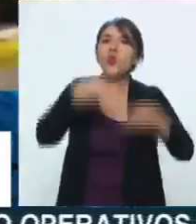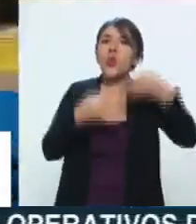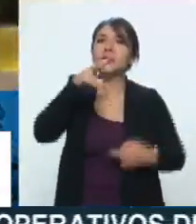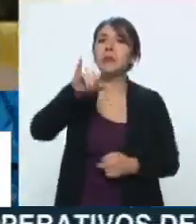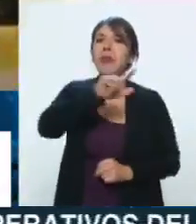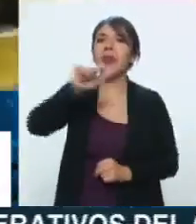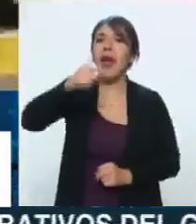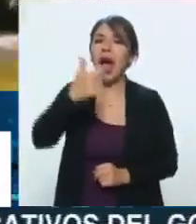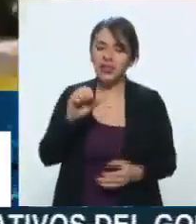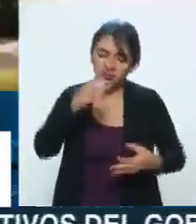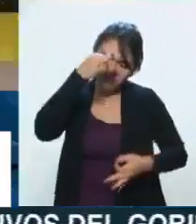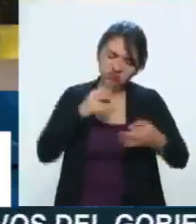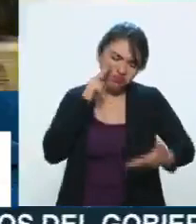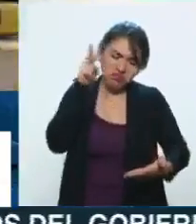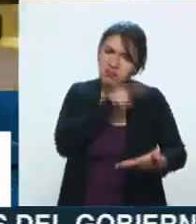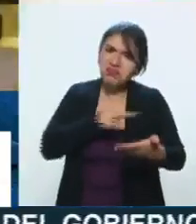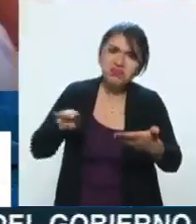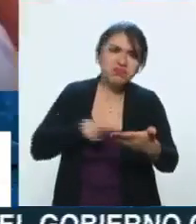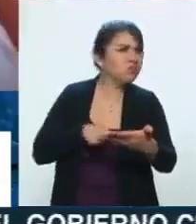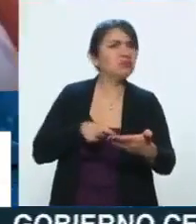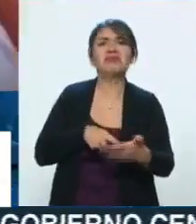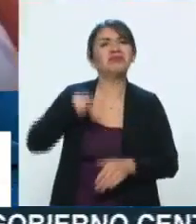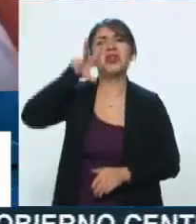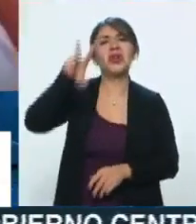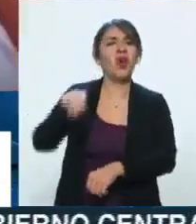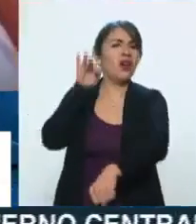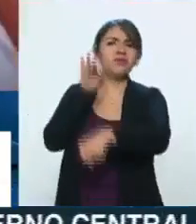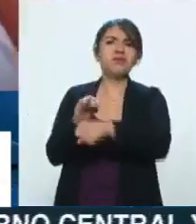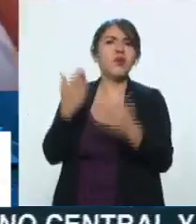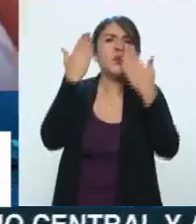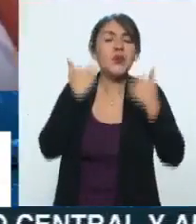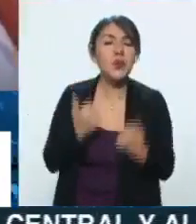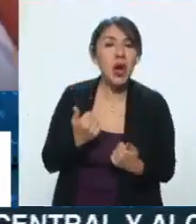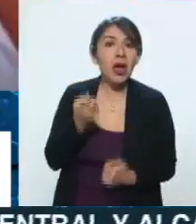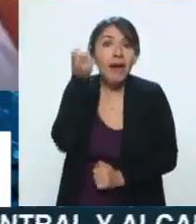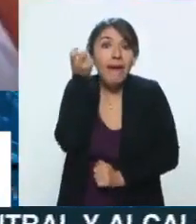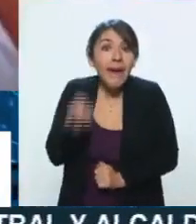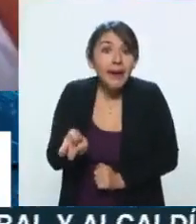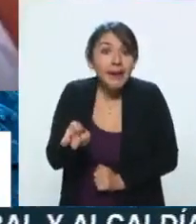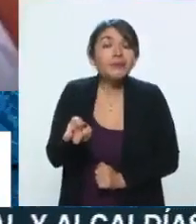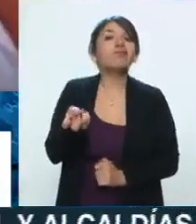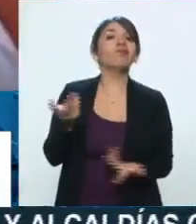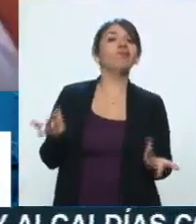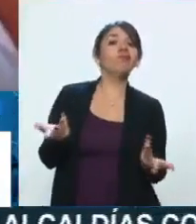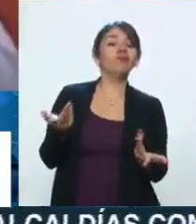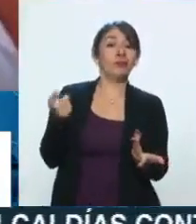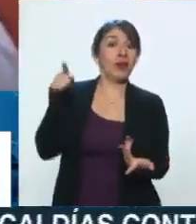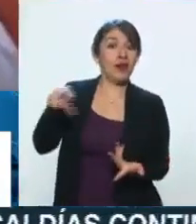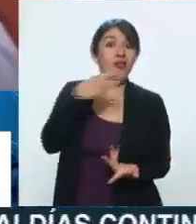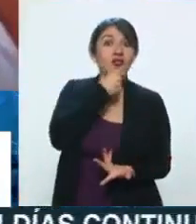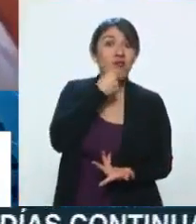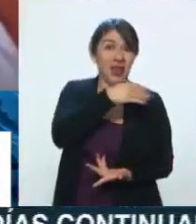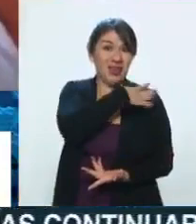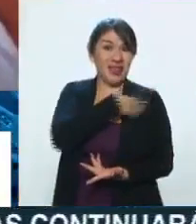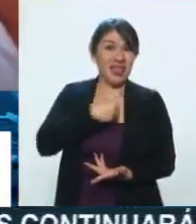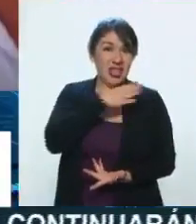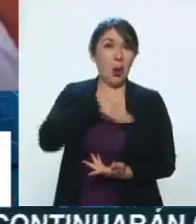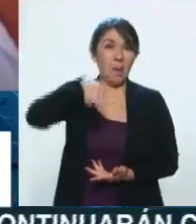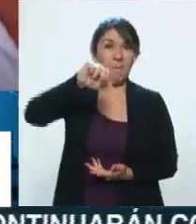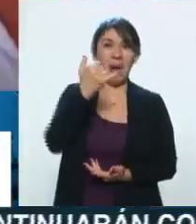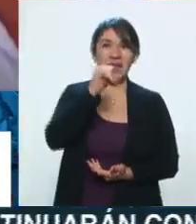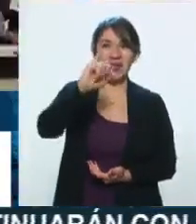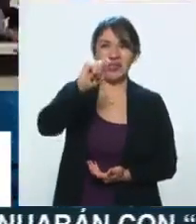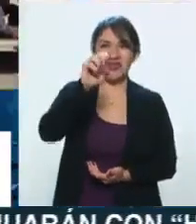Villegas Ortiz, y él le niega ese amparo, y por lo tanto este hijo de también miembro